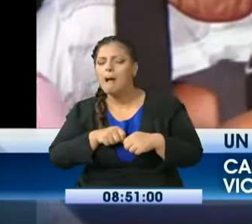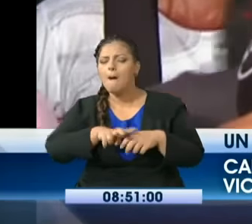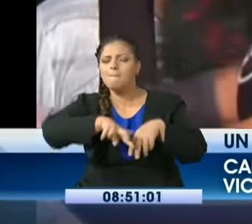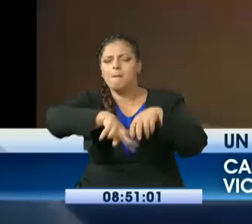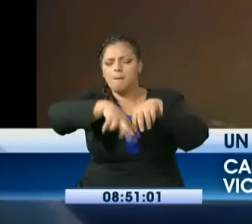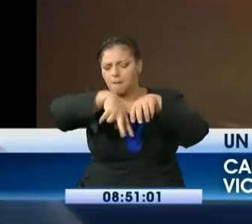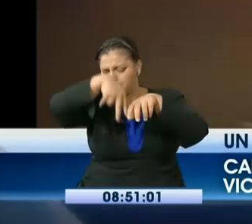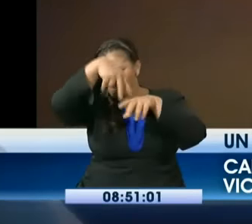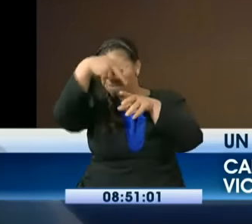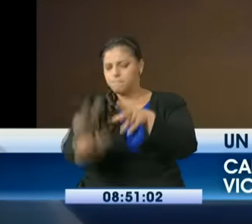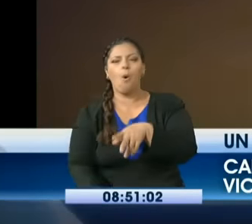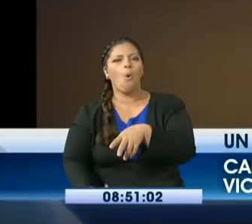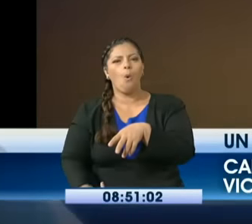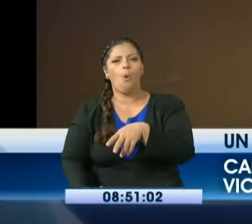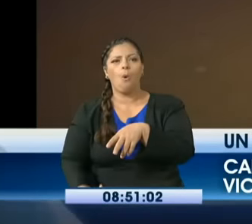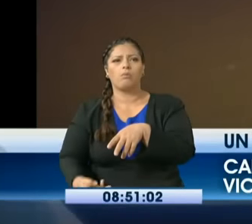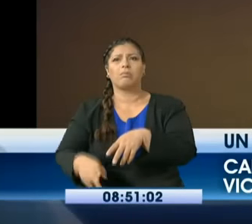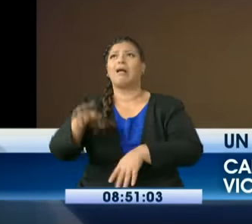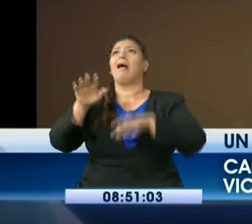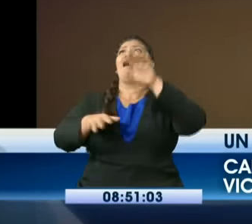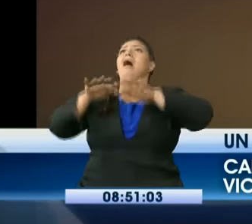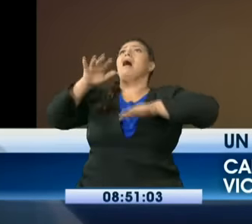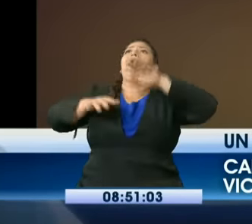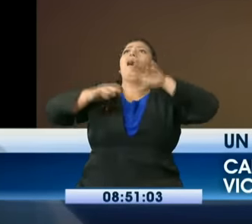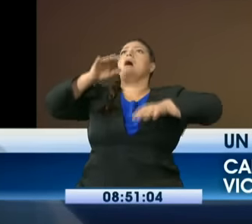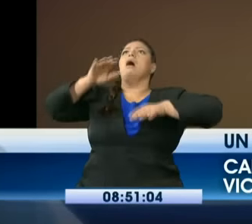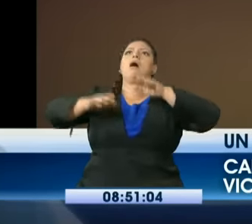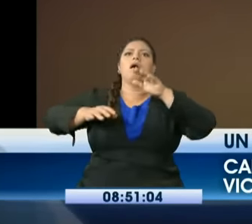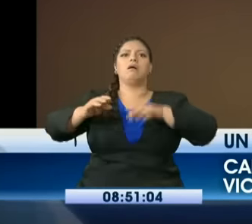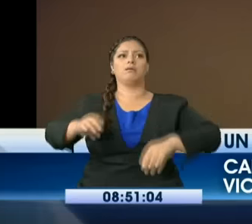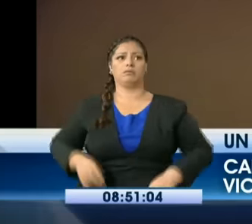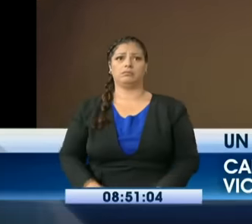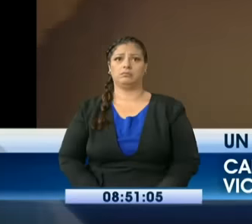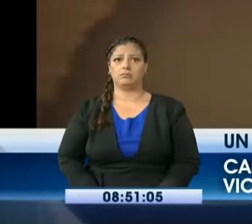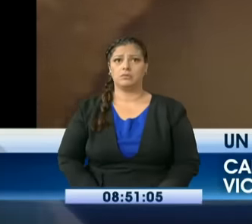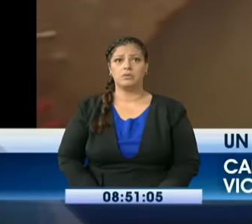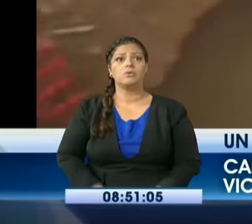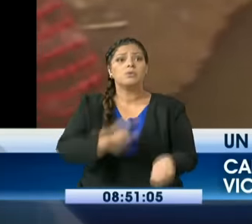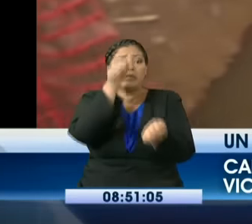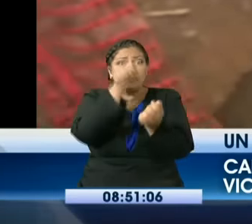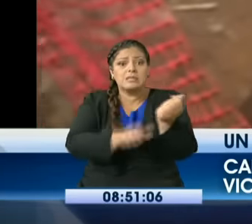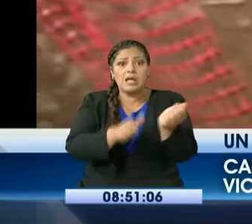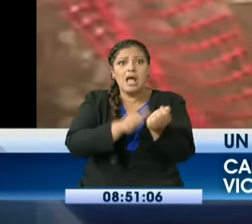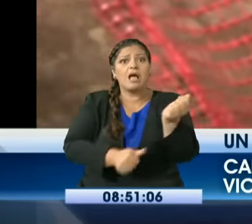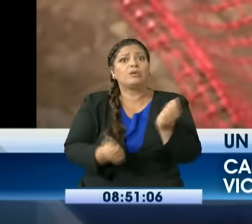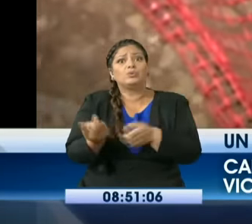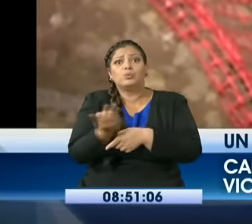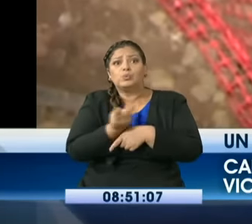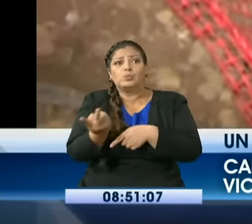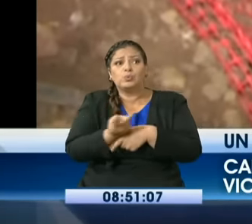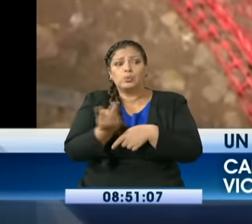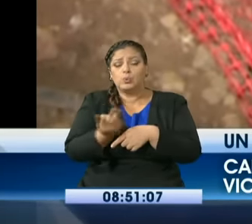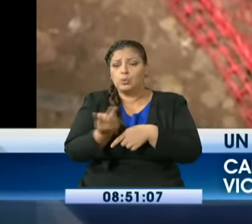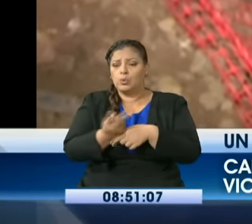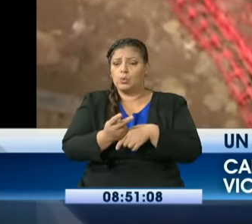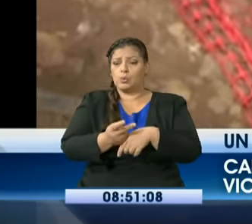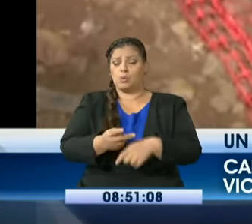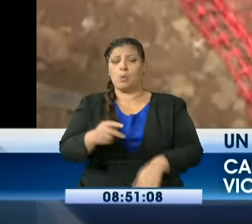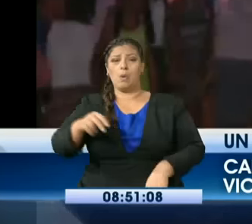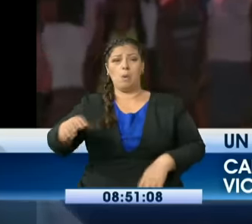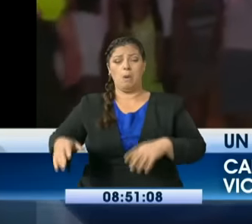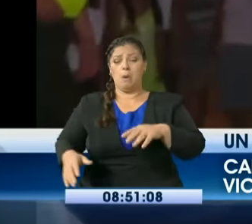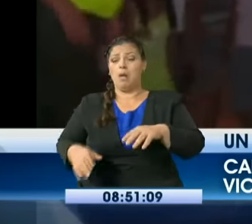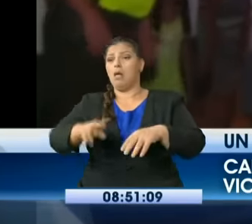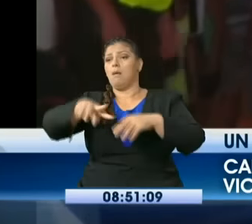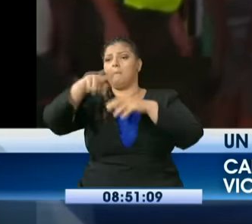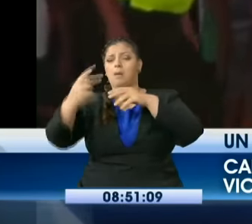por él. El niño señala a su madre, cayó junto con otro de sus hermanos al hueco. Sin embargo, el segundo menor pudo salir y